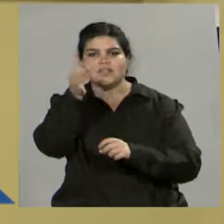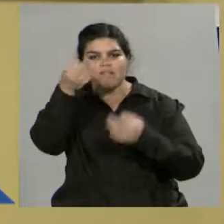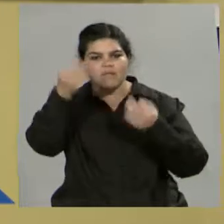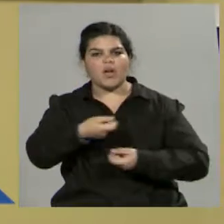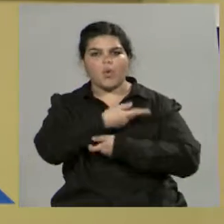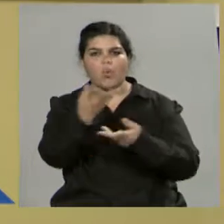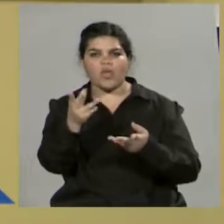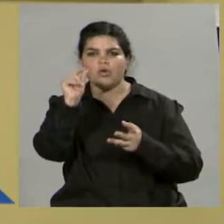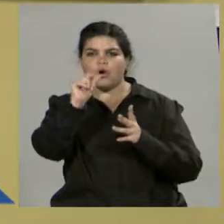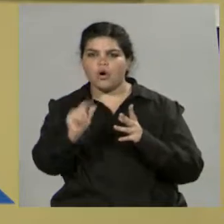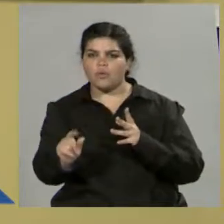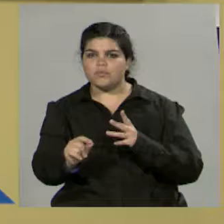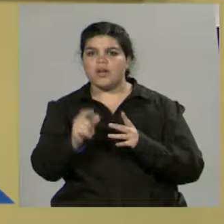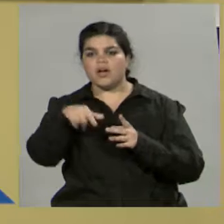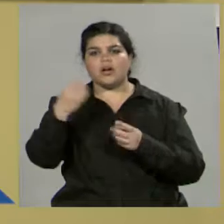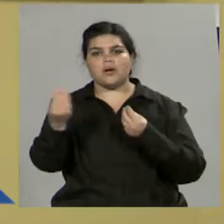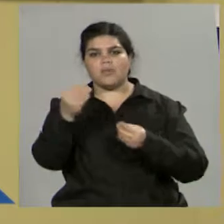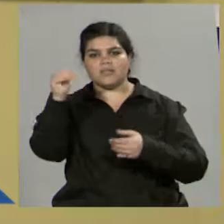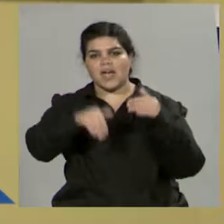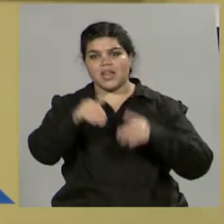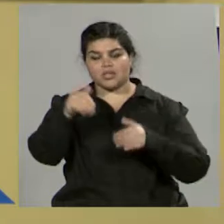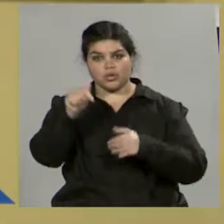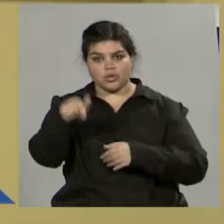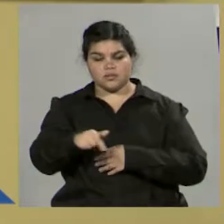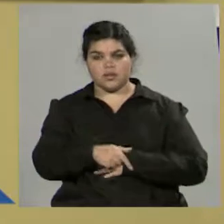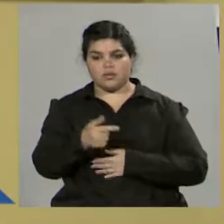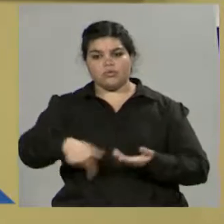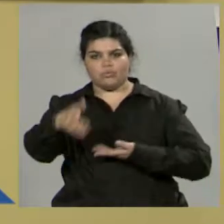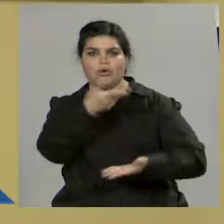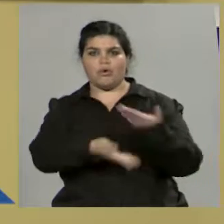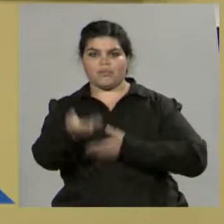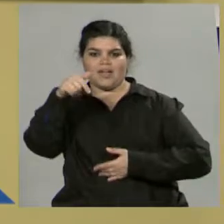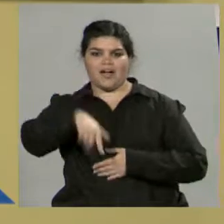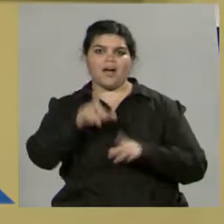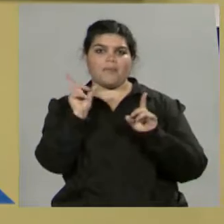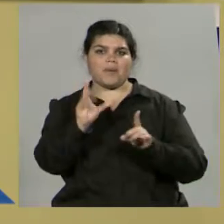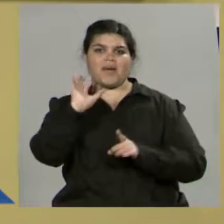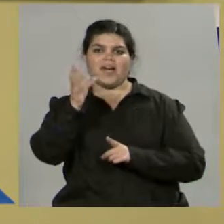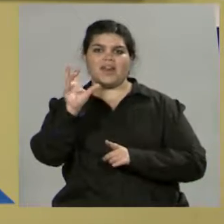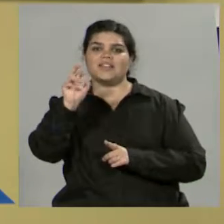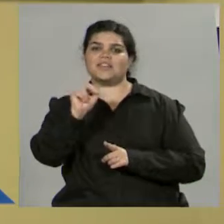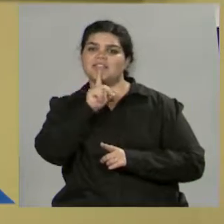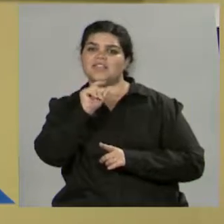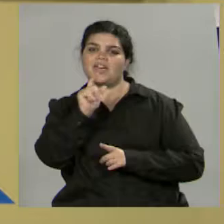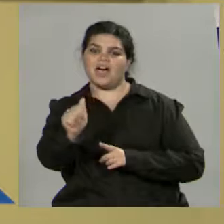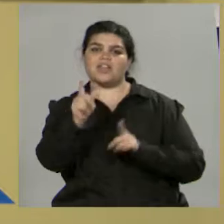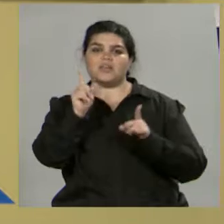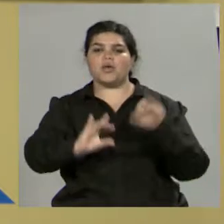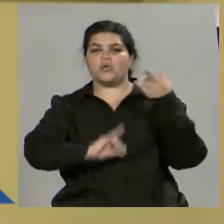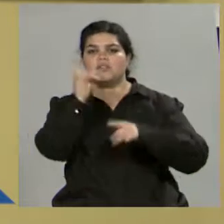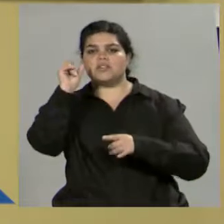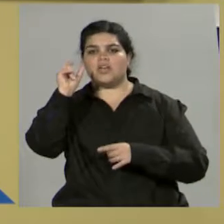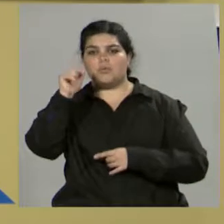que sucederá con estas elecciones. Vas a estar entonces compartiéndolo por aquí, por la señal 30 de la TDA y por